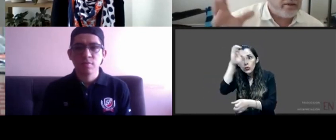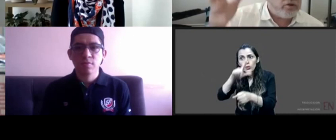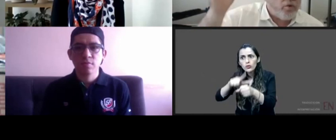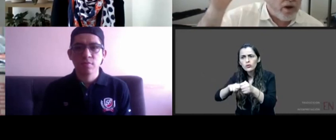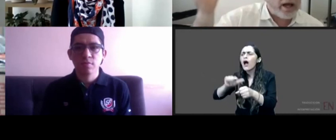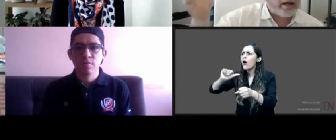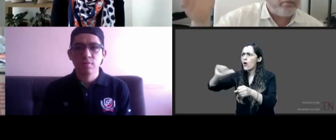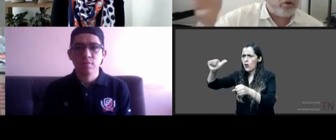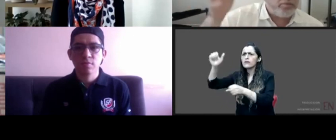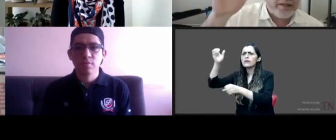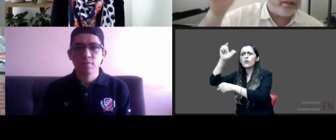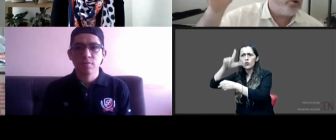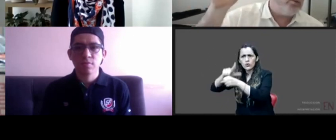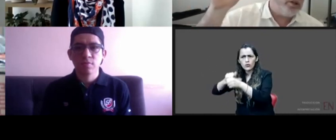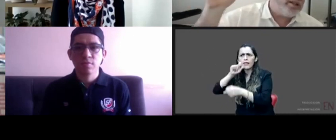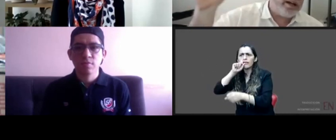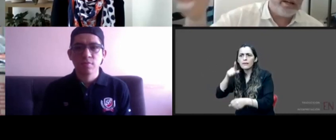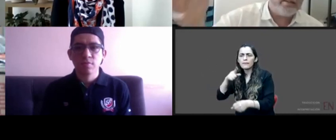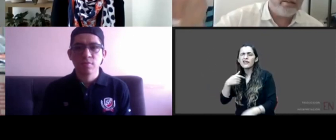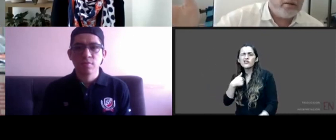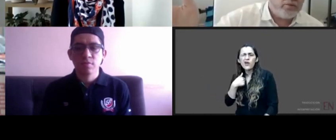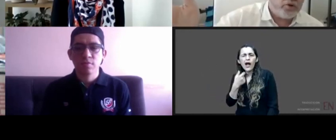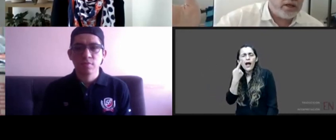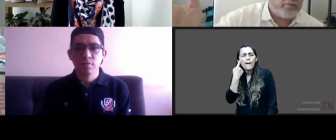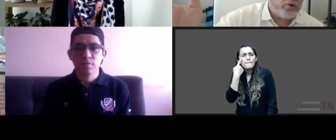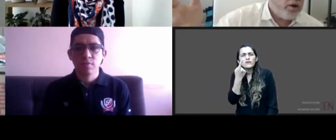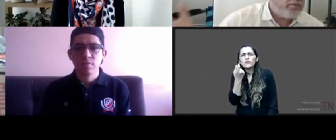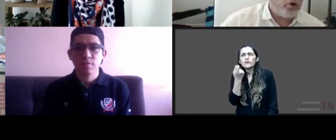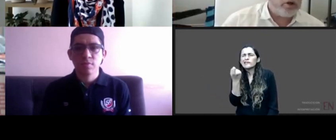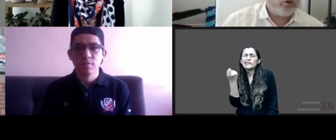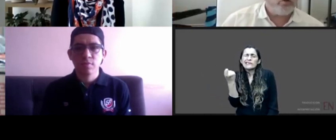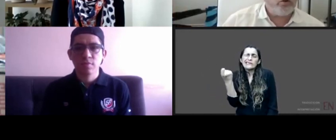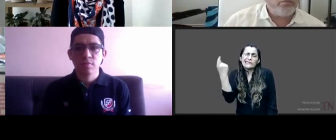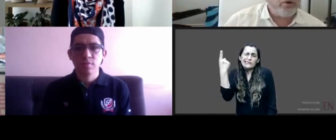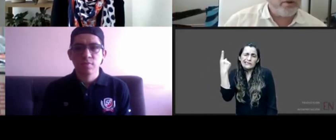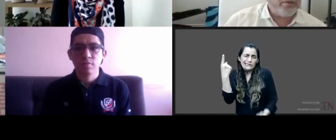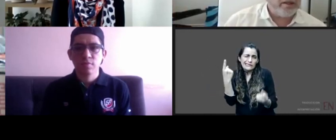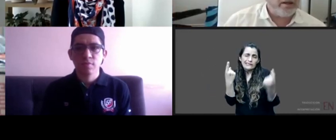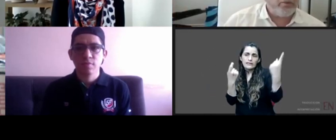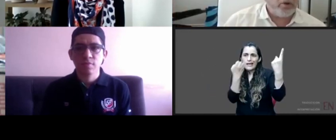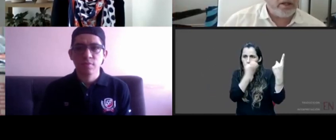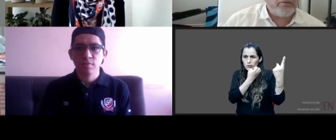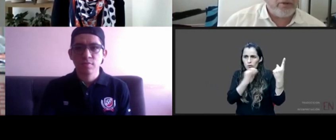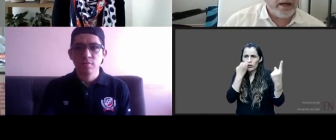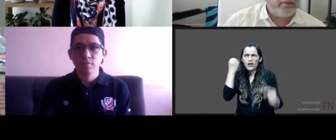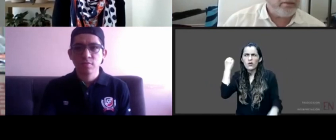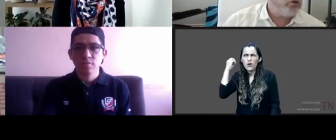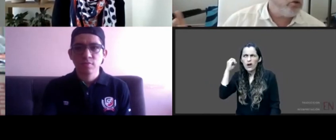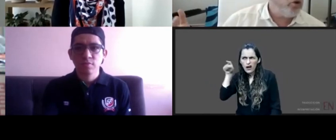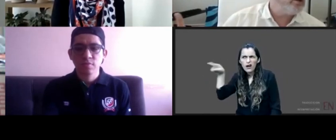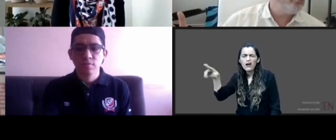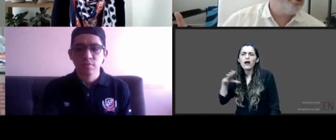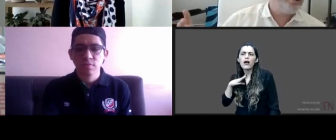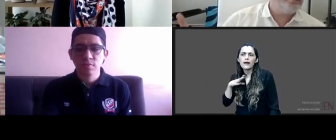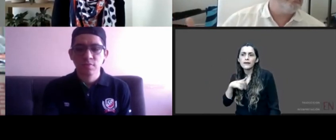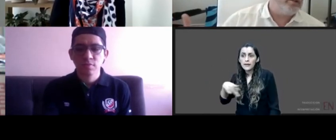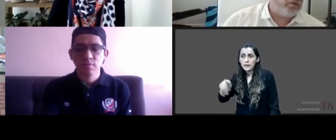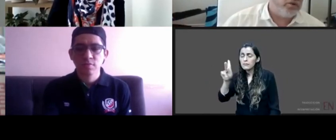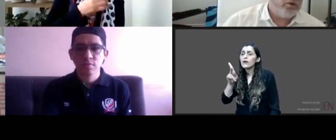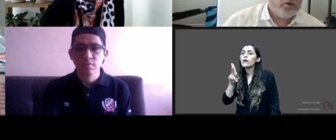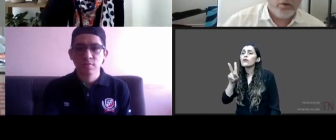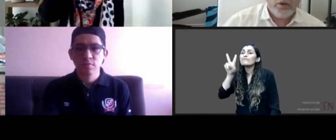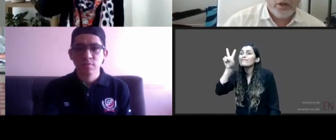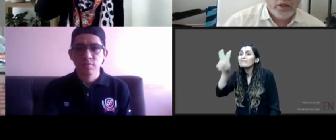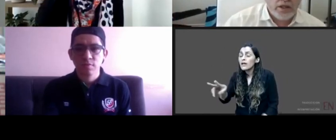si acaso en Oaxaca, por experiencias comunitarias, por ejemplo, pero que no son propiamente la política federal, al menos no que yo la haya